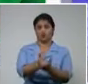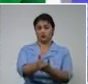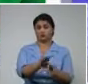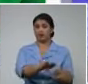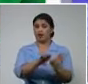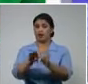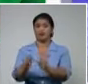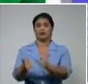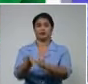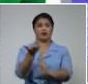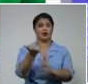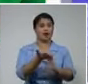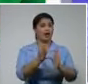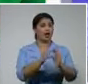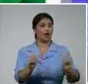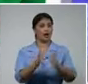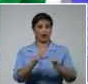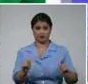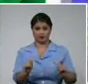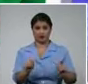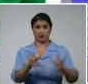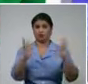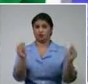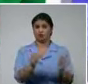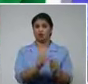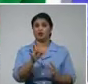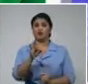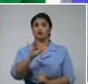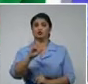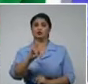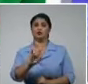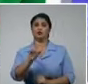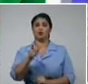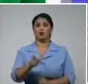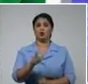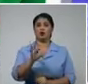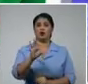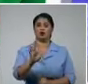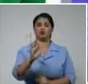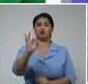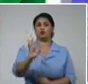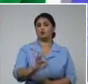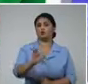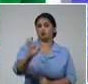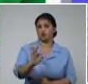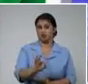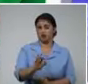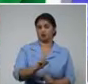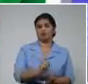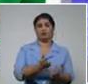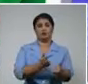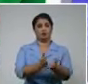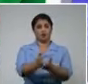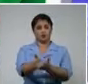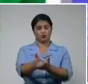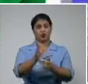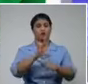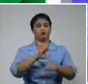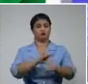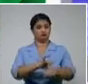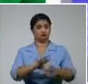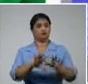el 89,8%. Se mantiene una paciente grave que está